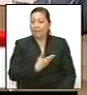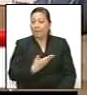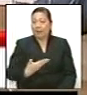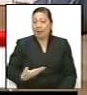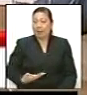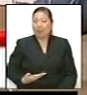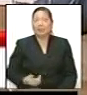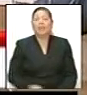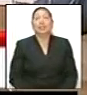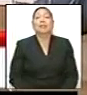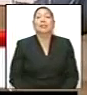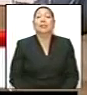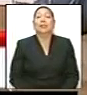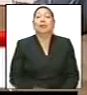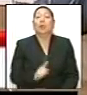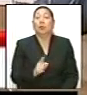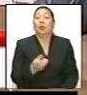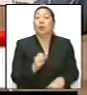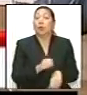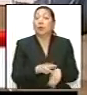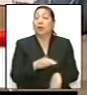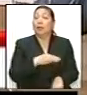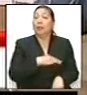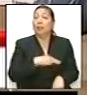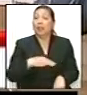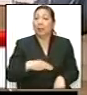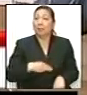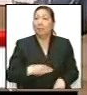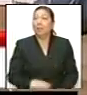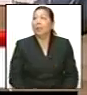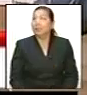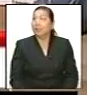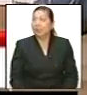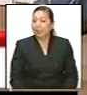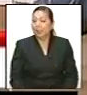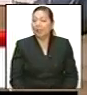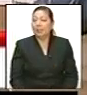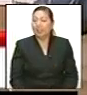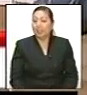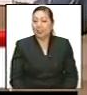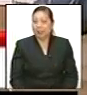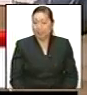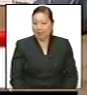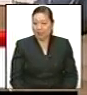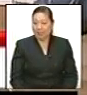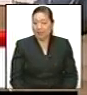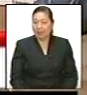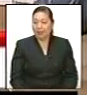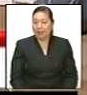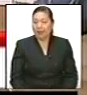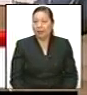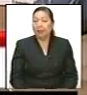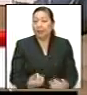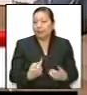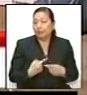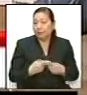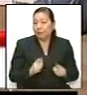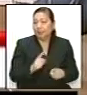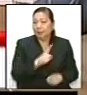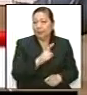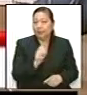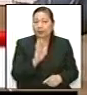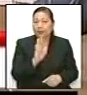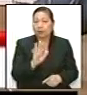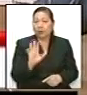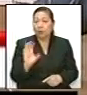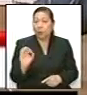presidente, como presidente usted del Consejo de Ministros, a través de la presidencia, hemos dispuesto de